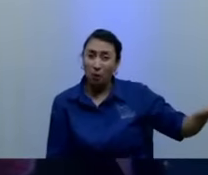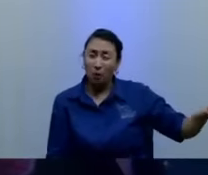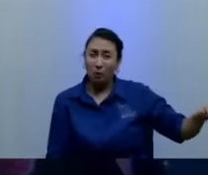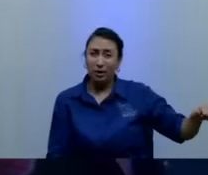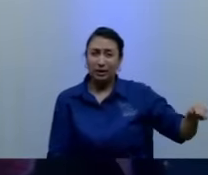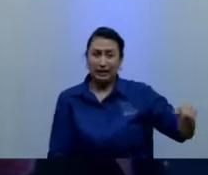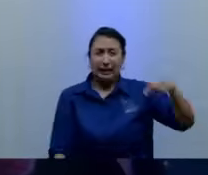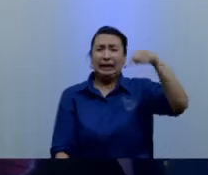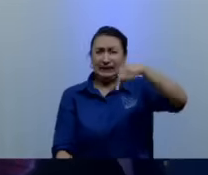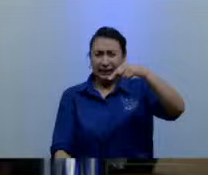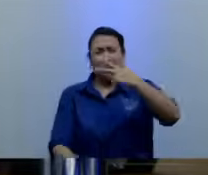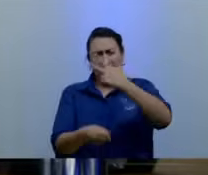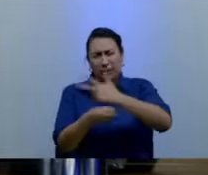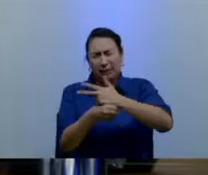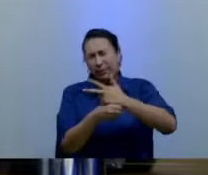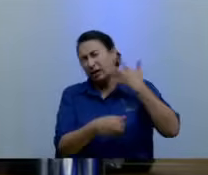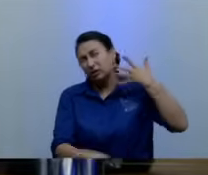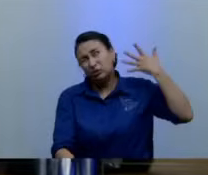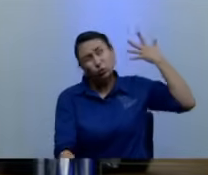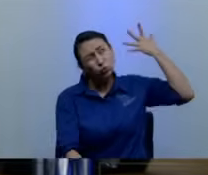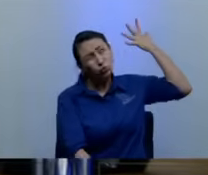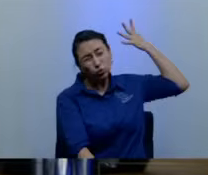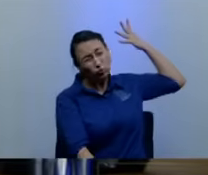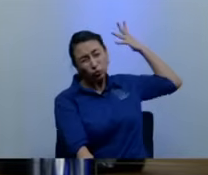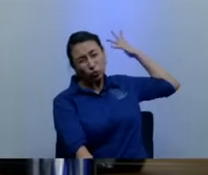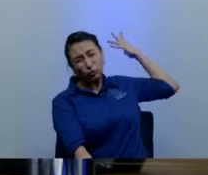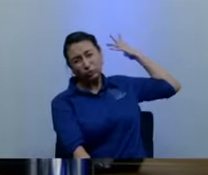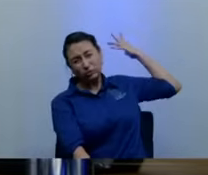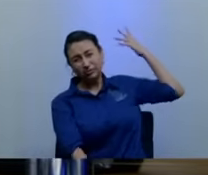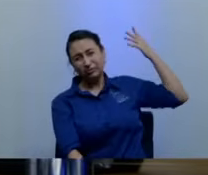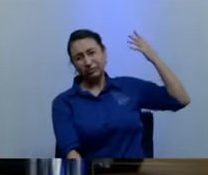por nuestros chorros cuando llega.